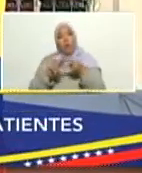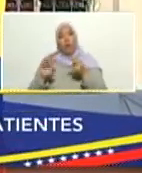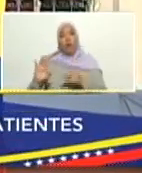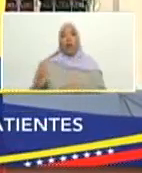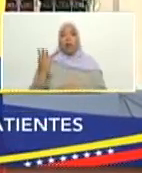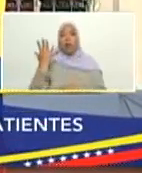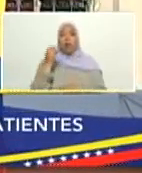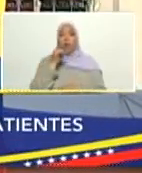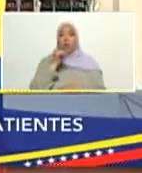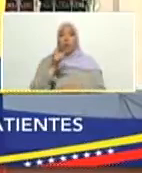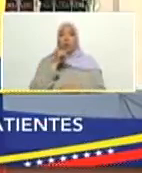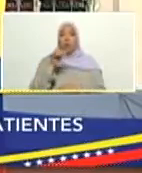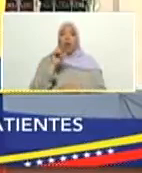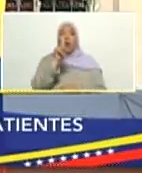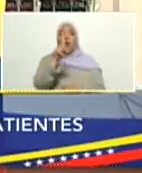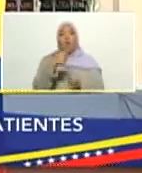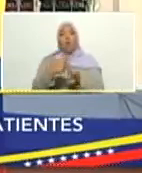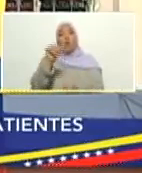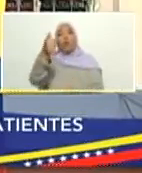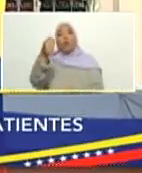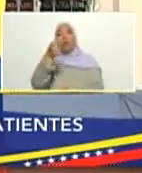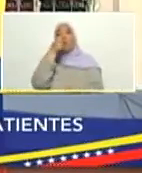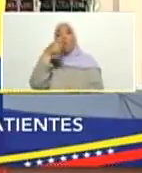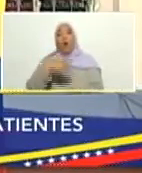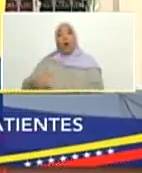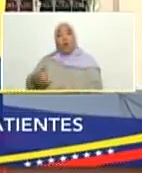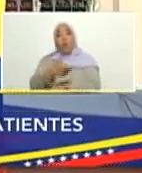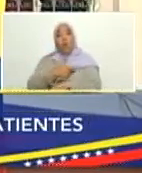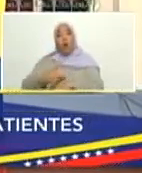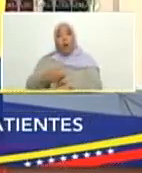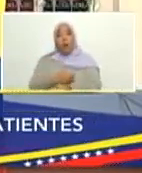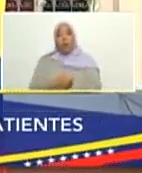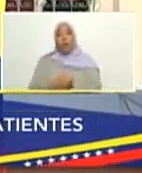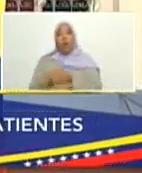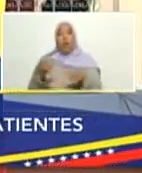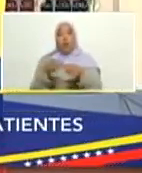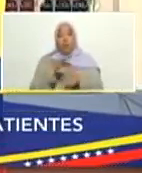consolidar y expandir el 1x10 del buen gobierno y las bricomiles.